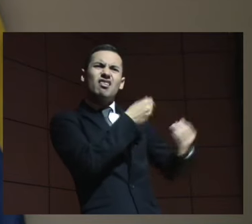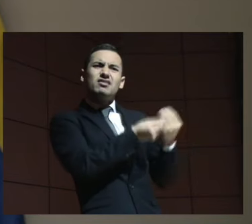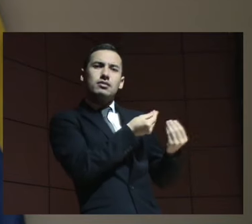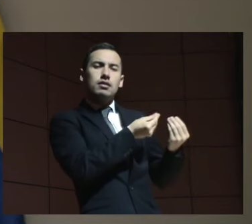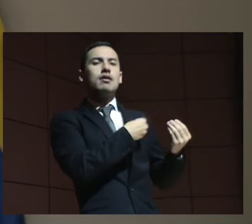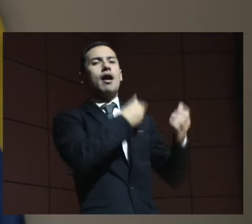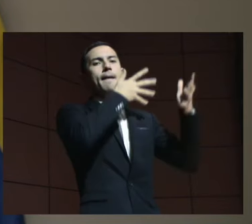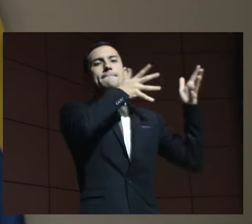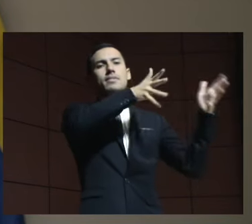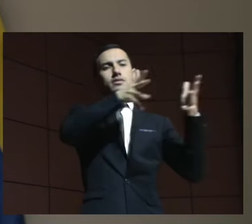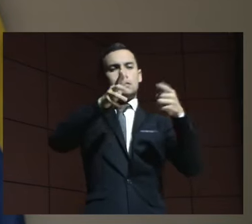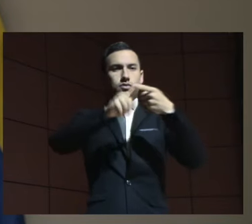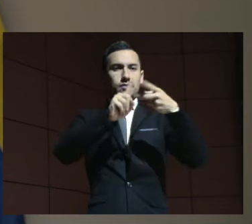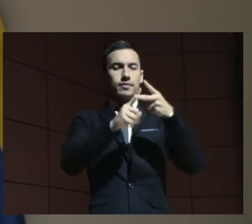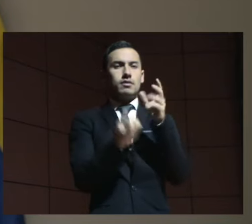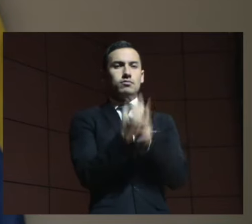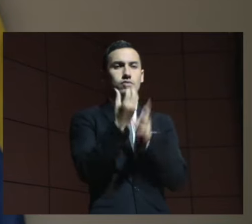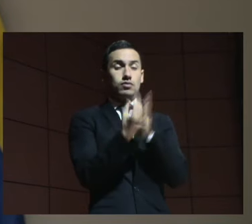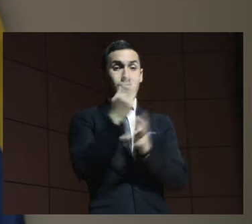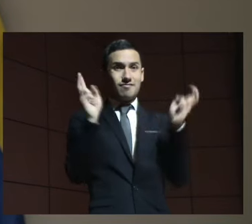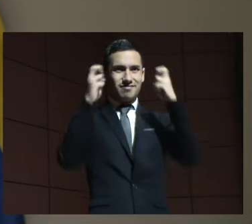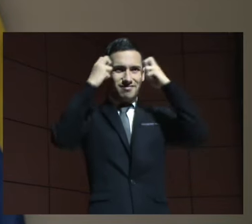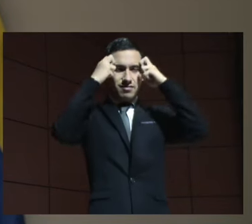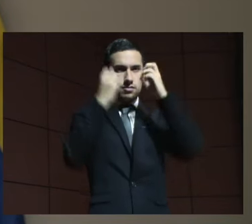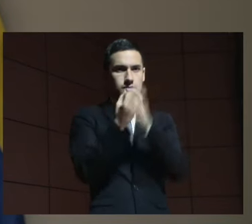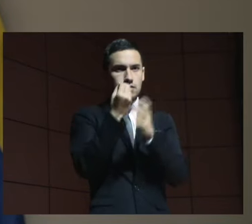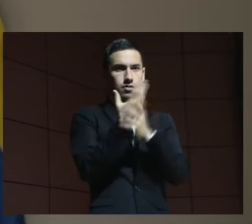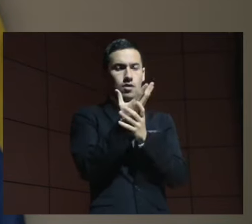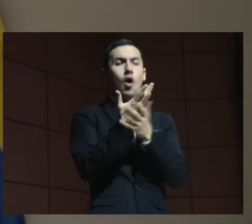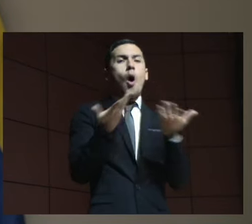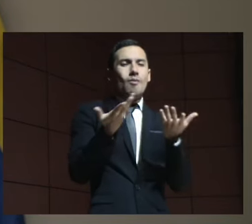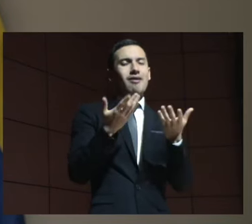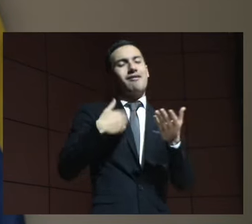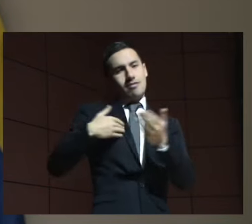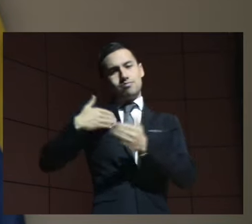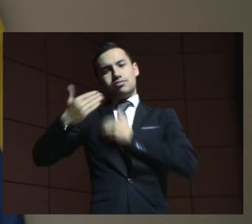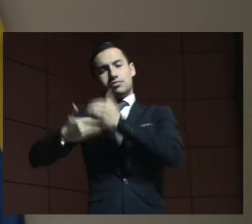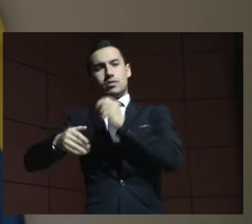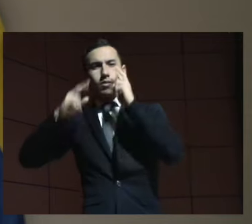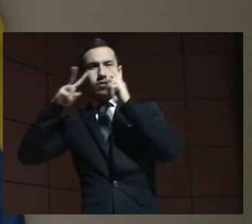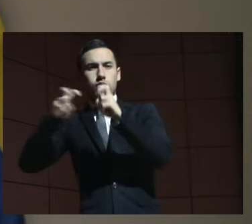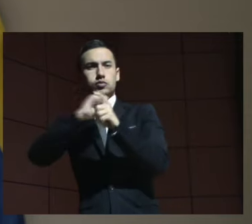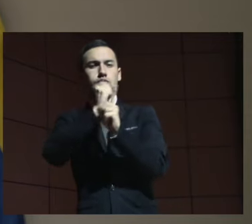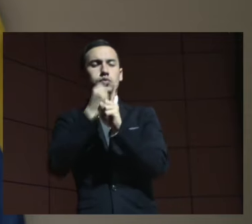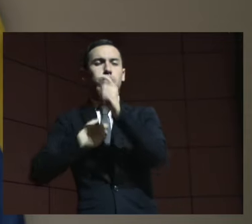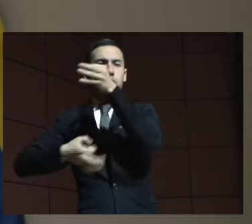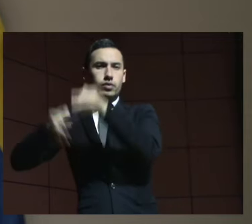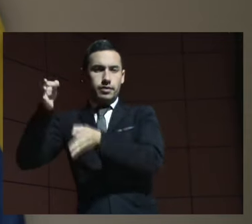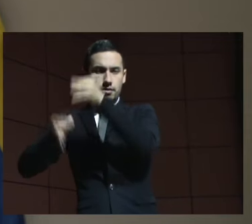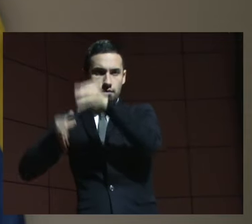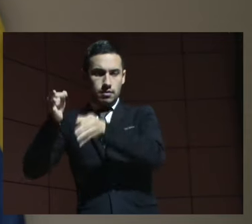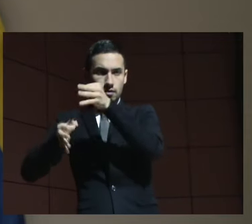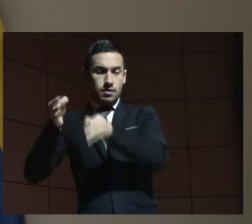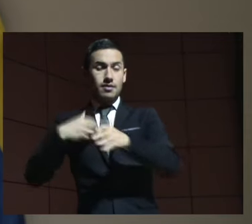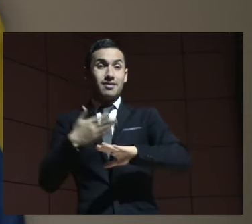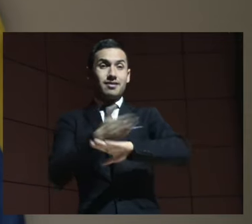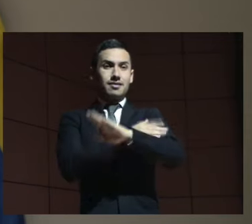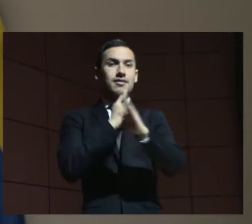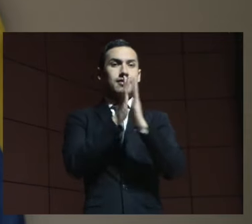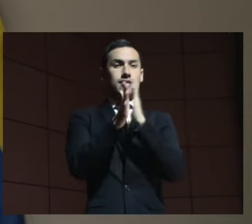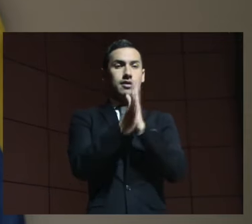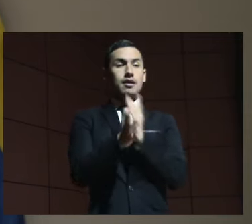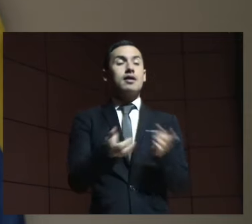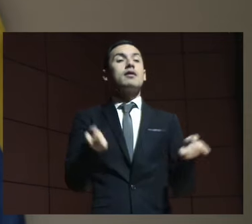RUNDIS? Capacitación, generación de nuevo conocimiento a través de la investigación